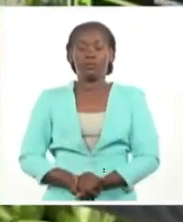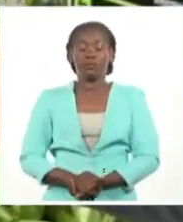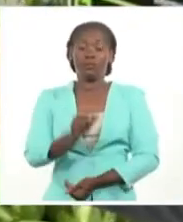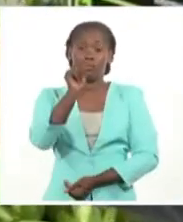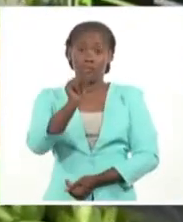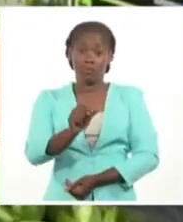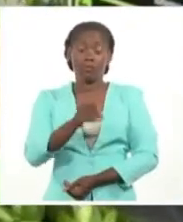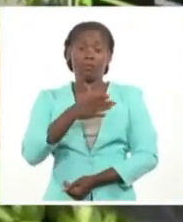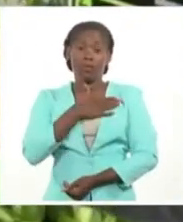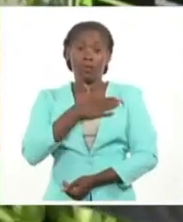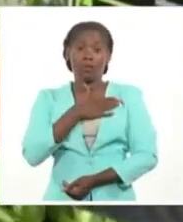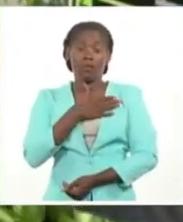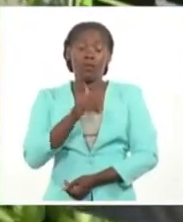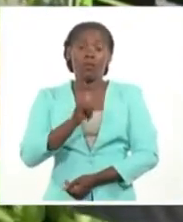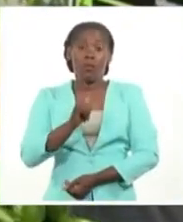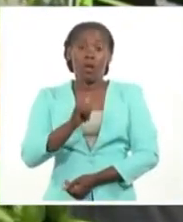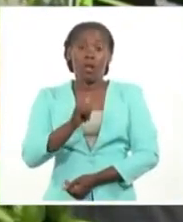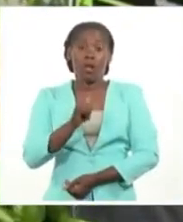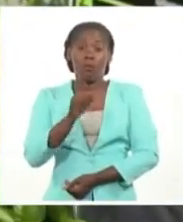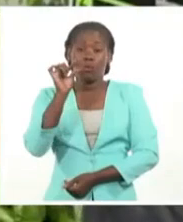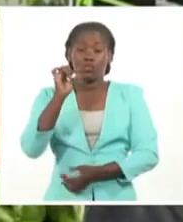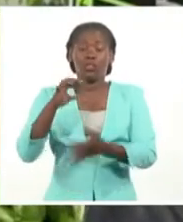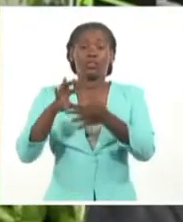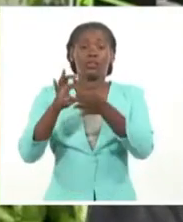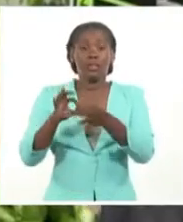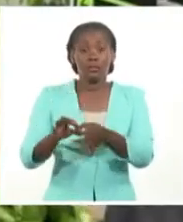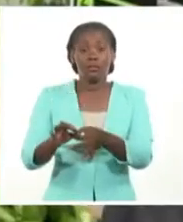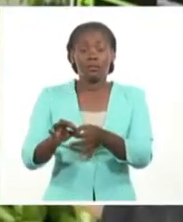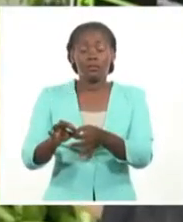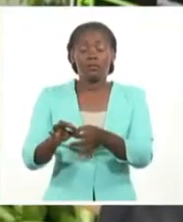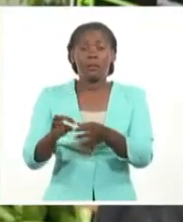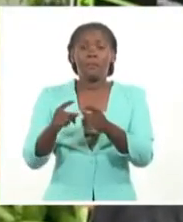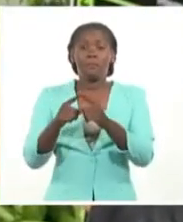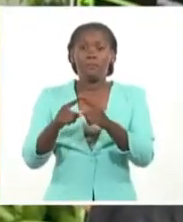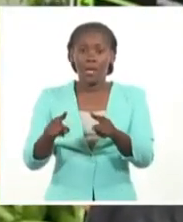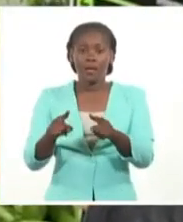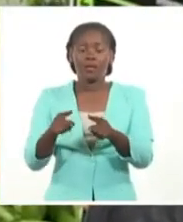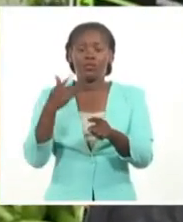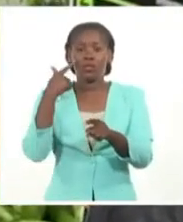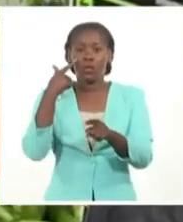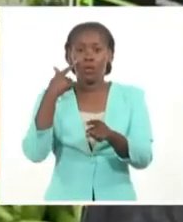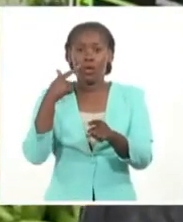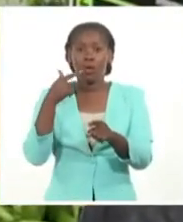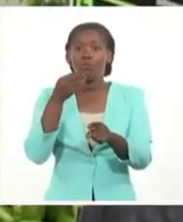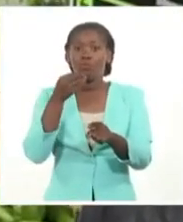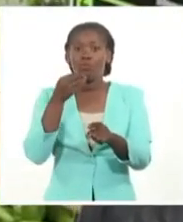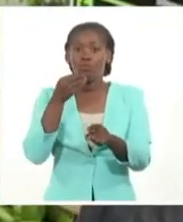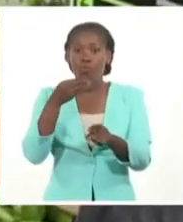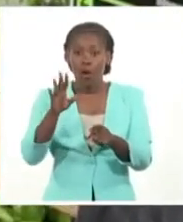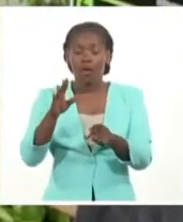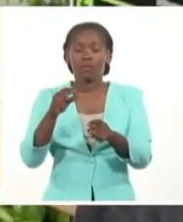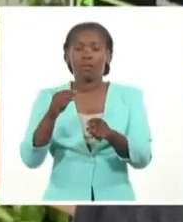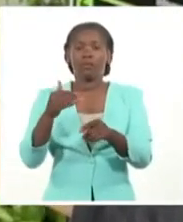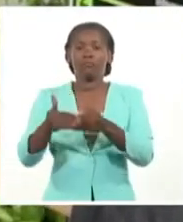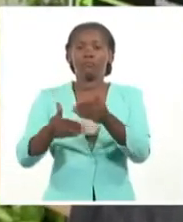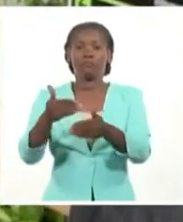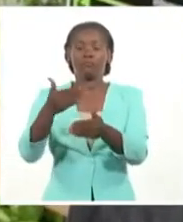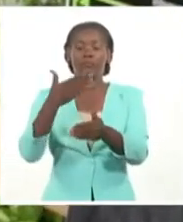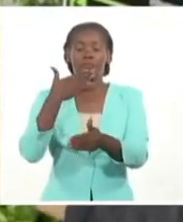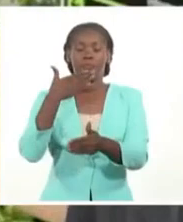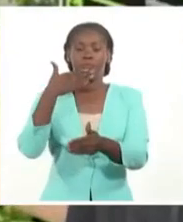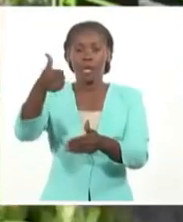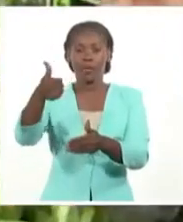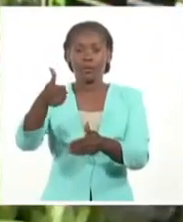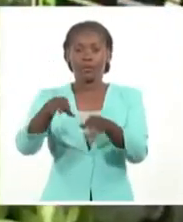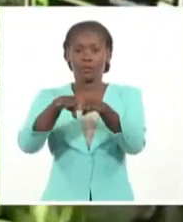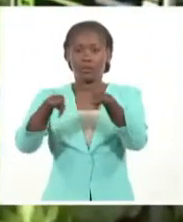se encuentra todavía grave, pero con signos de mejoría y, como dije, estabilidad en la mañana